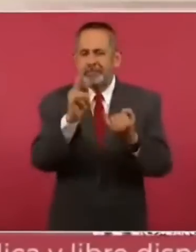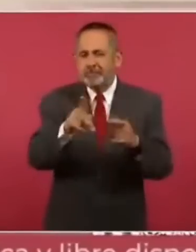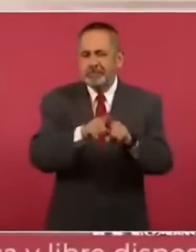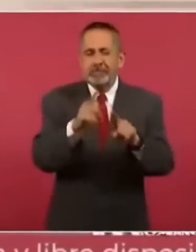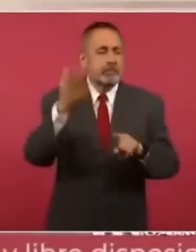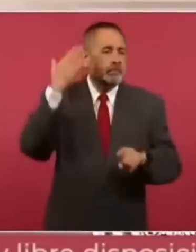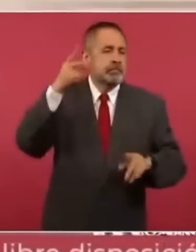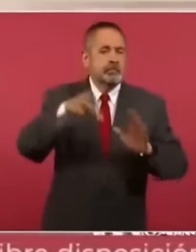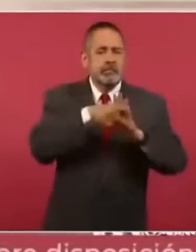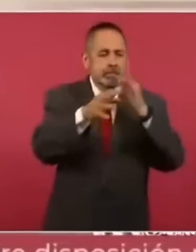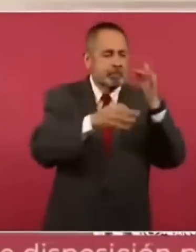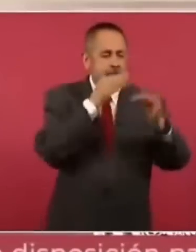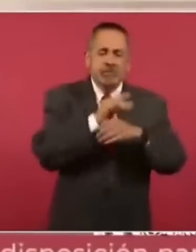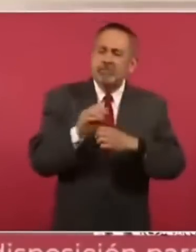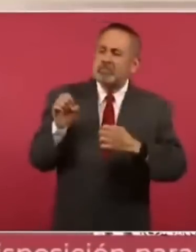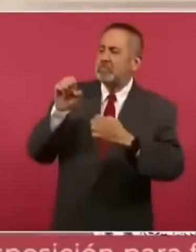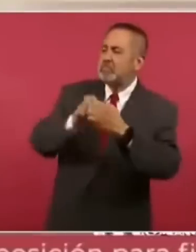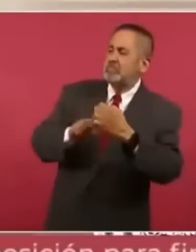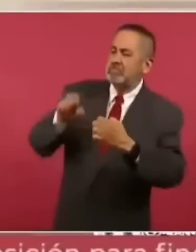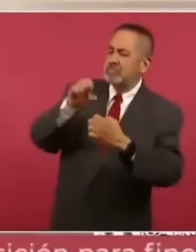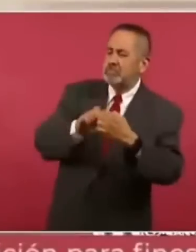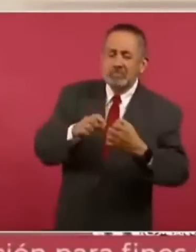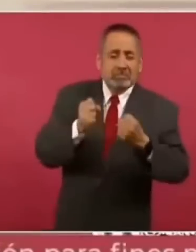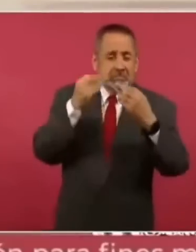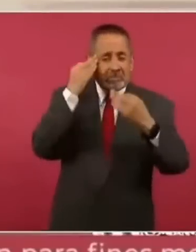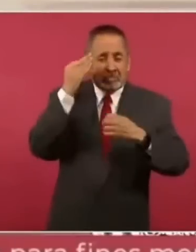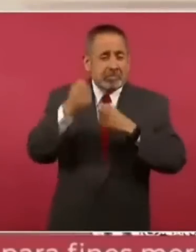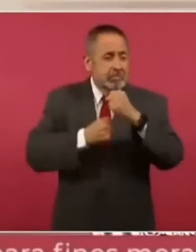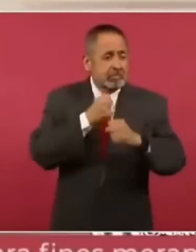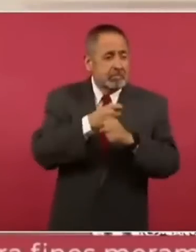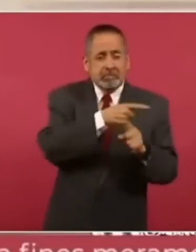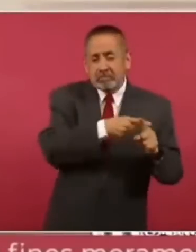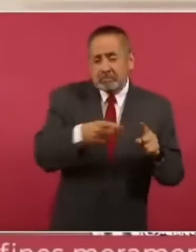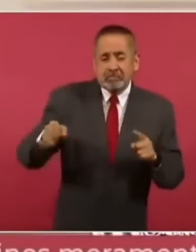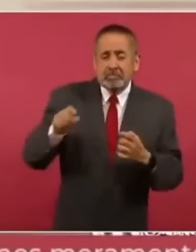engañaban, imagínense cuánto tiempo engañando.